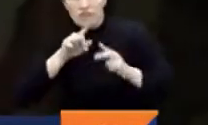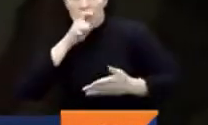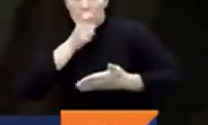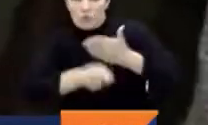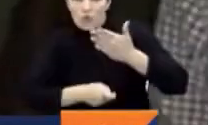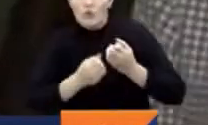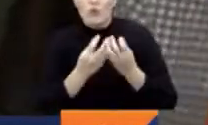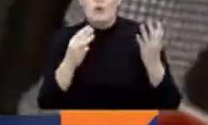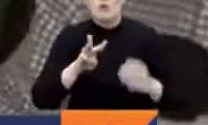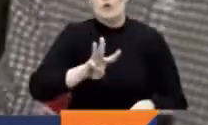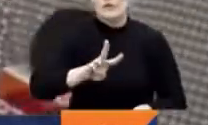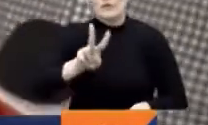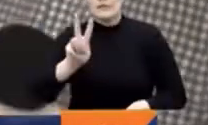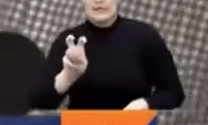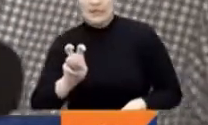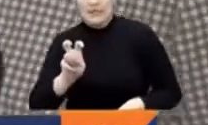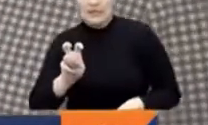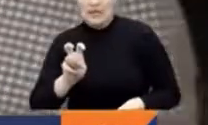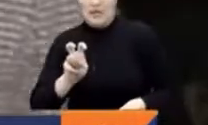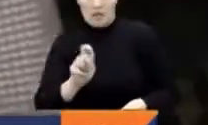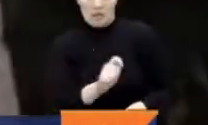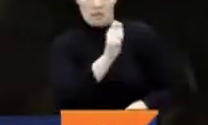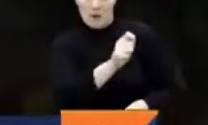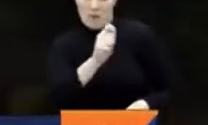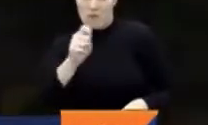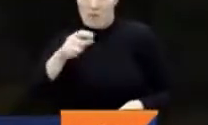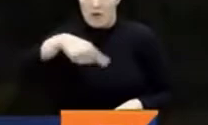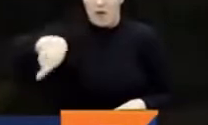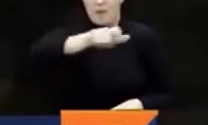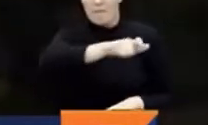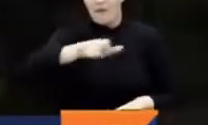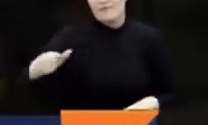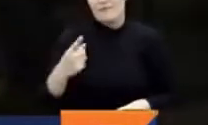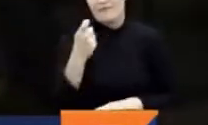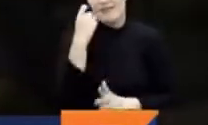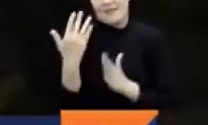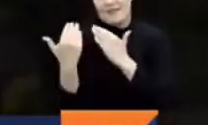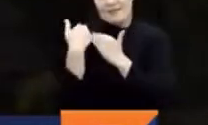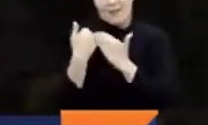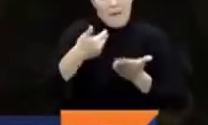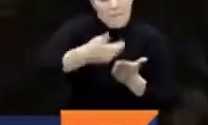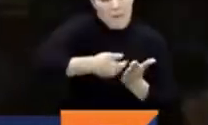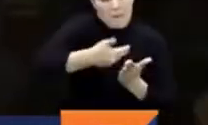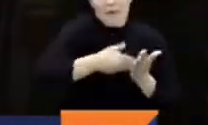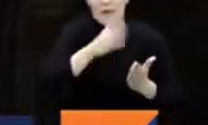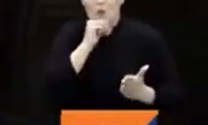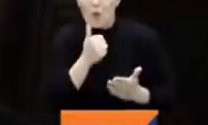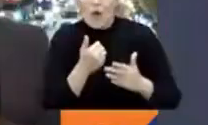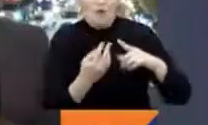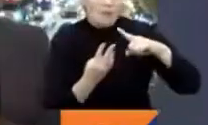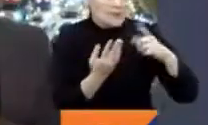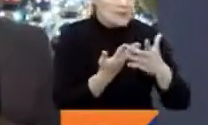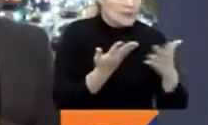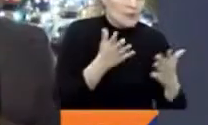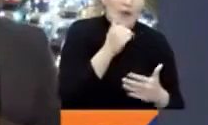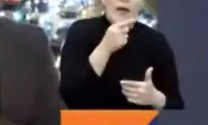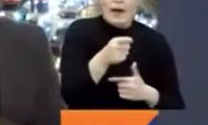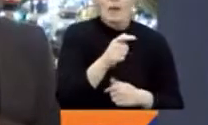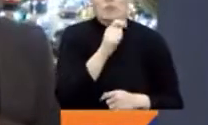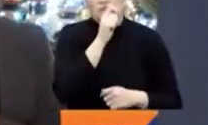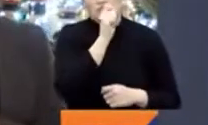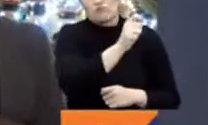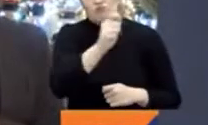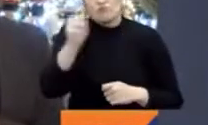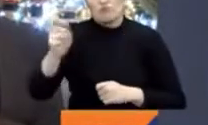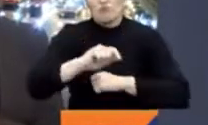37 órdenes de comparendo a conductores irresponsables que no llevaban los documentos al día. Esa es la información que reportamos desde